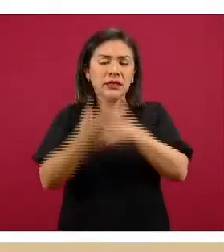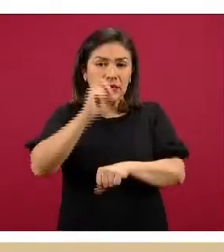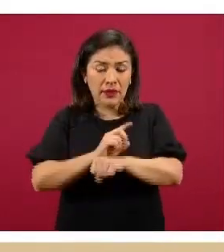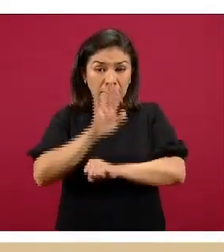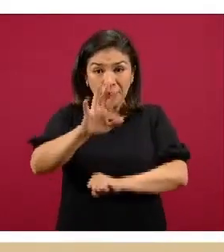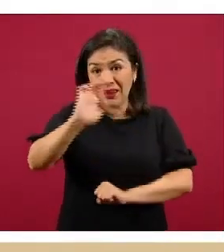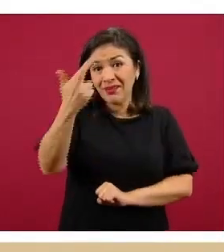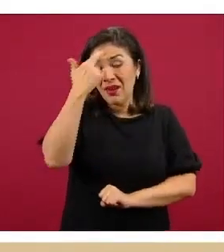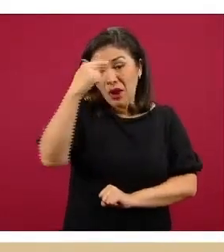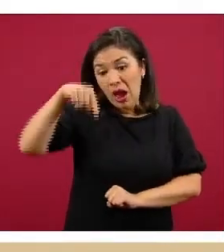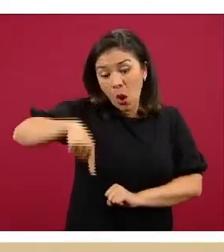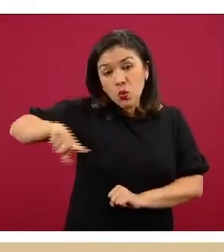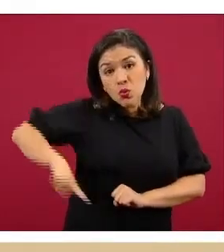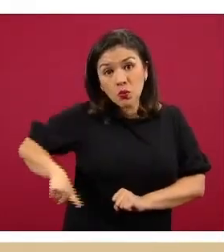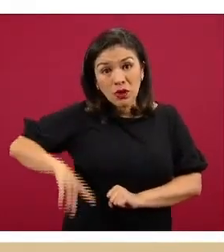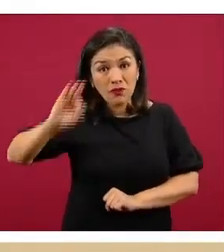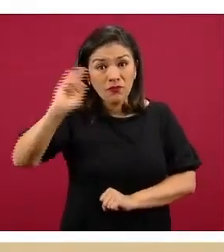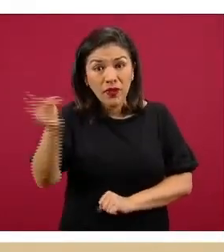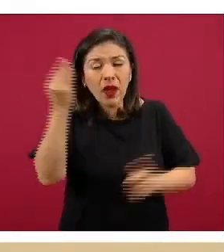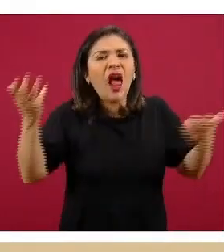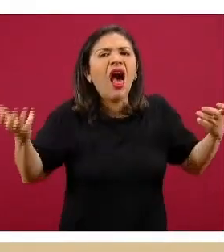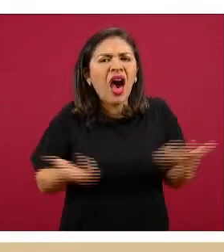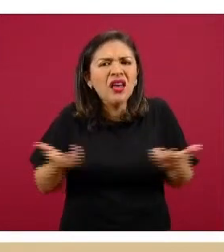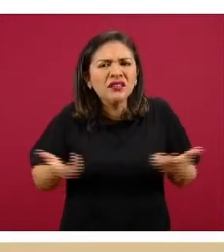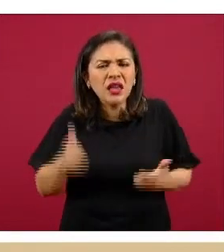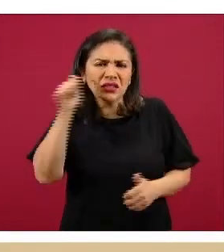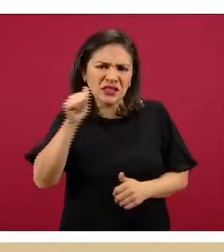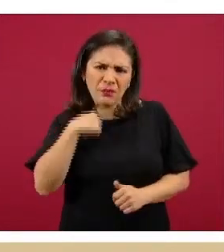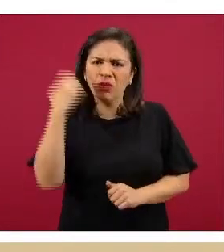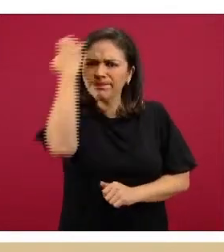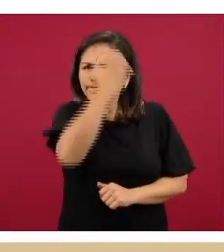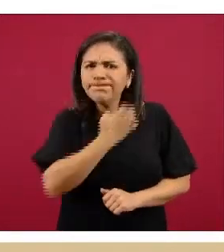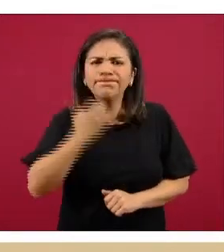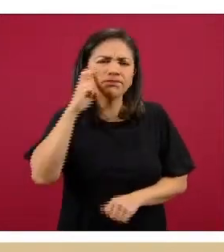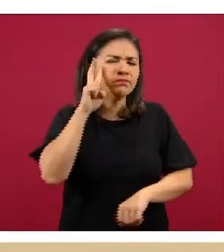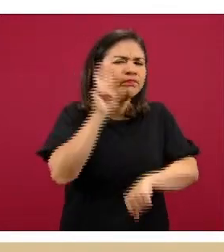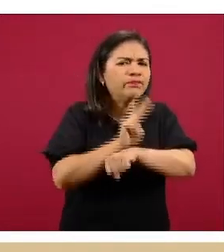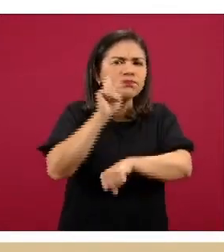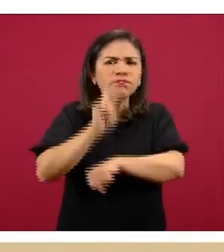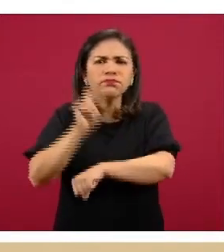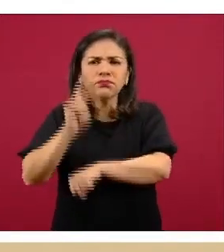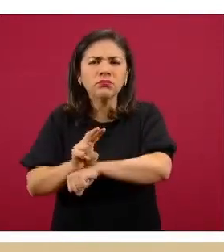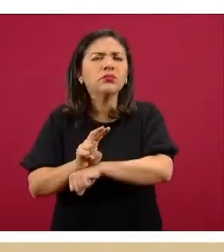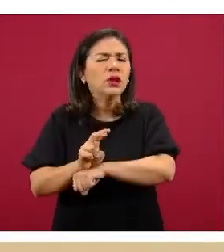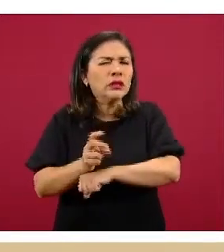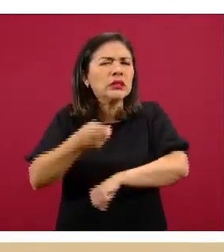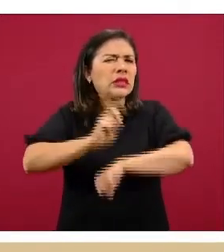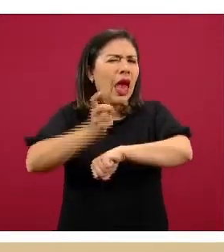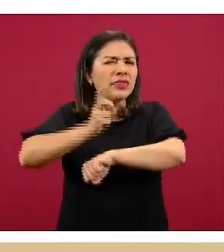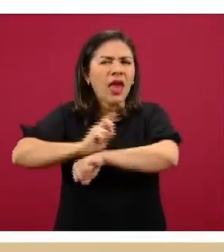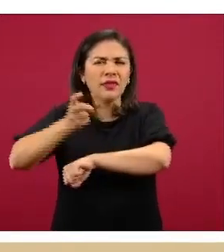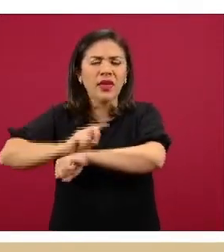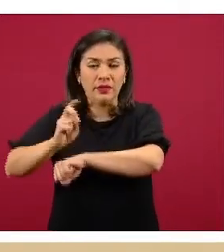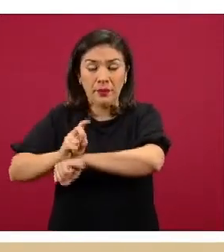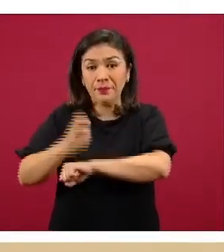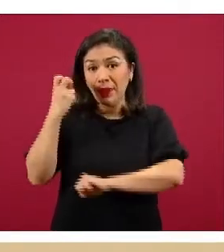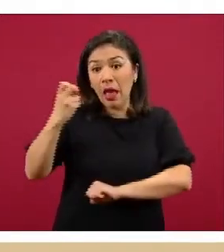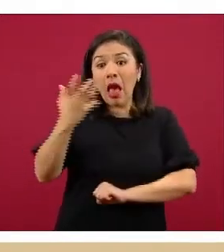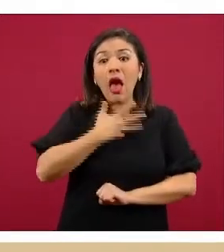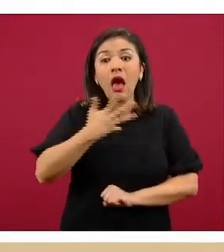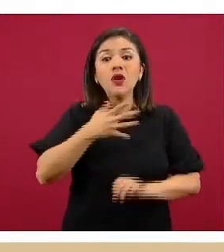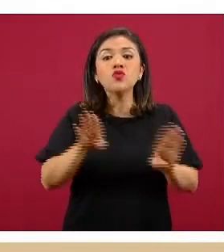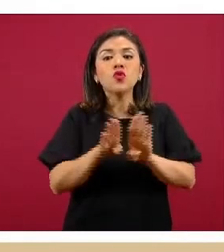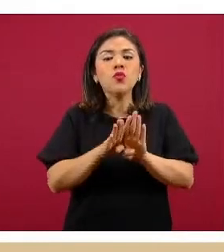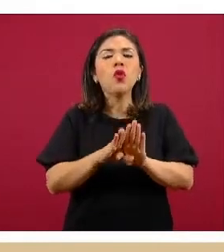Recordar que nosotros desde el gobierno federal lo analizamos, lo vemos prácticamente todos los días. Tenemos una